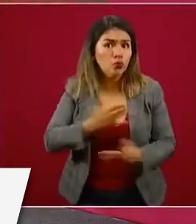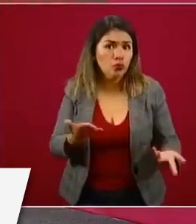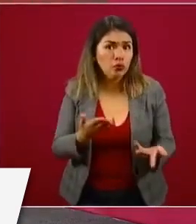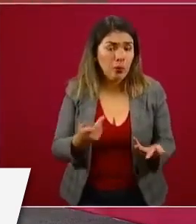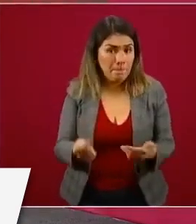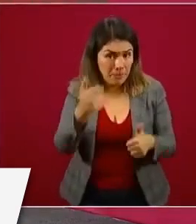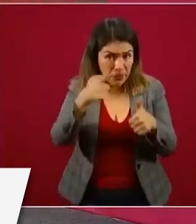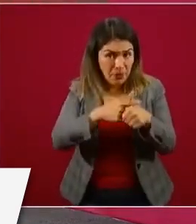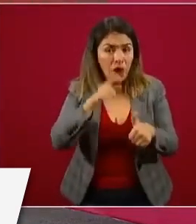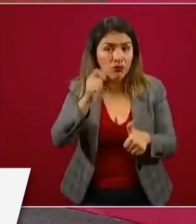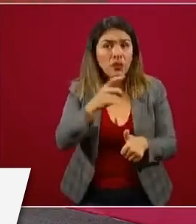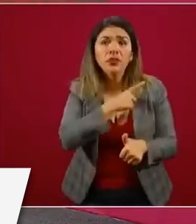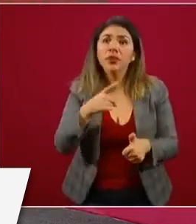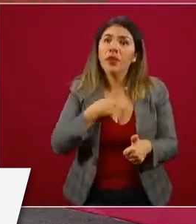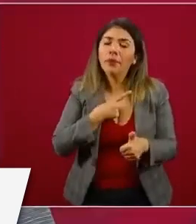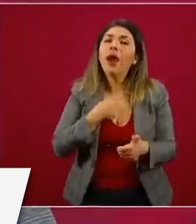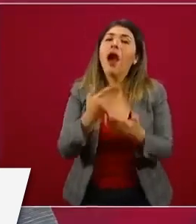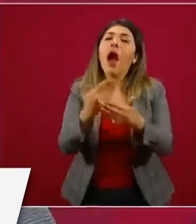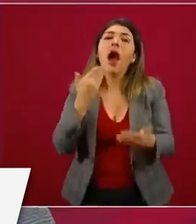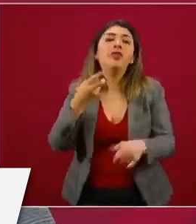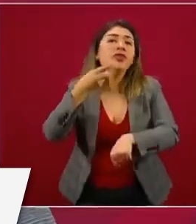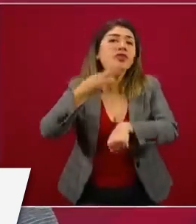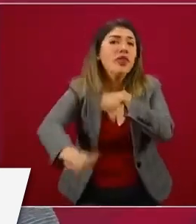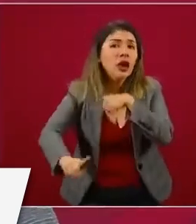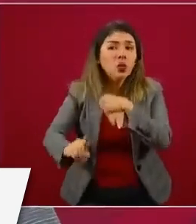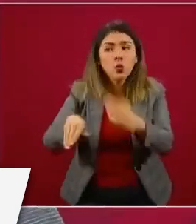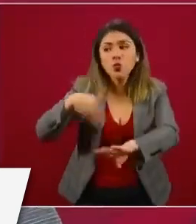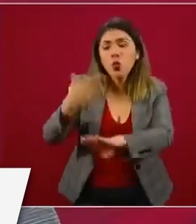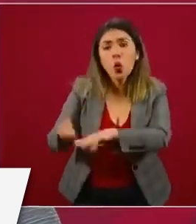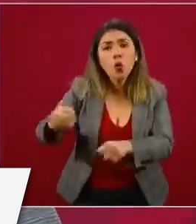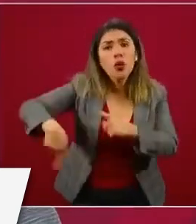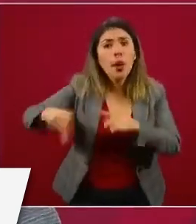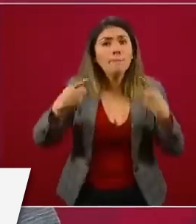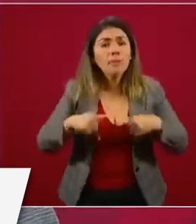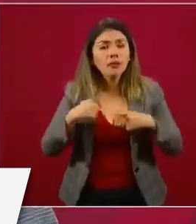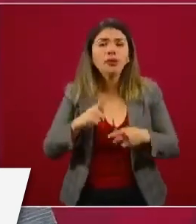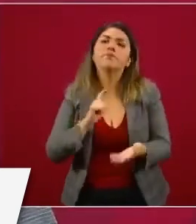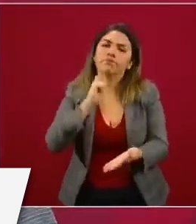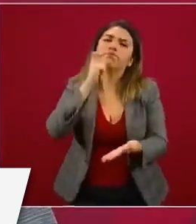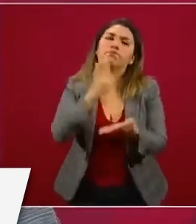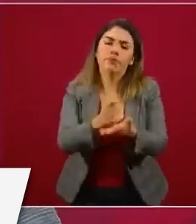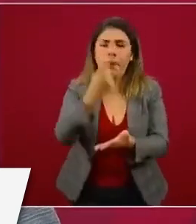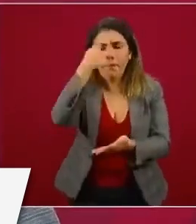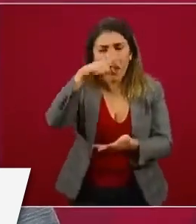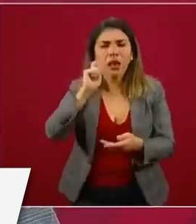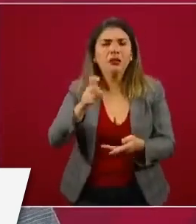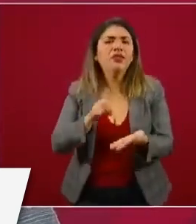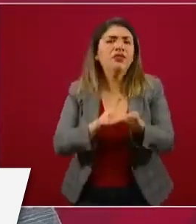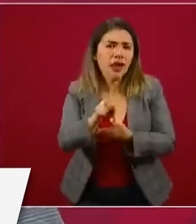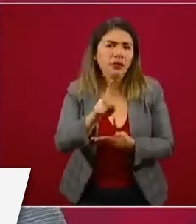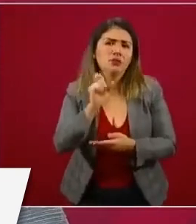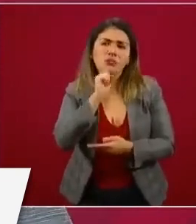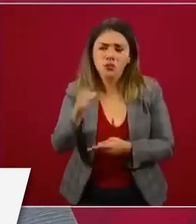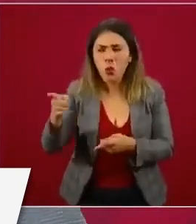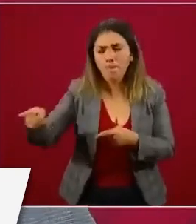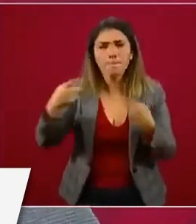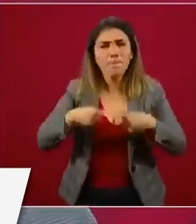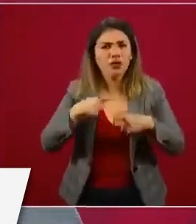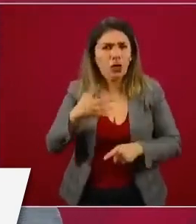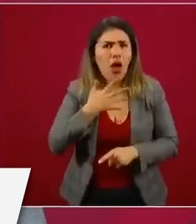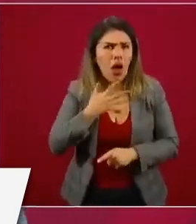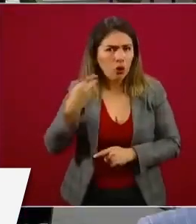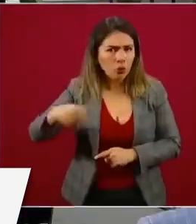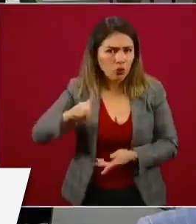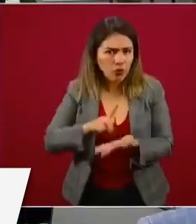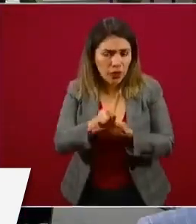efecto es resarcir un daño que se hizo hace mucho tiempo y restablecer un estado de derecho que es el pp a esta gente en relación